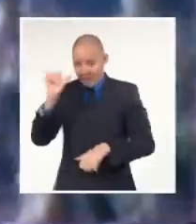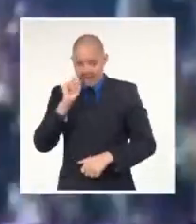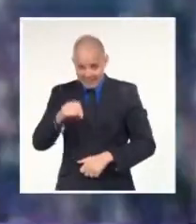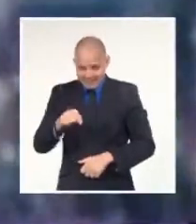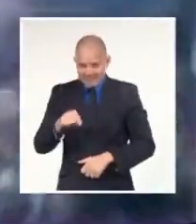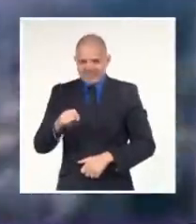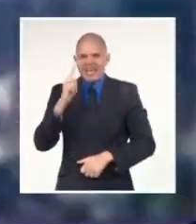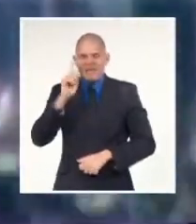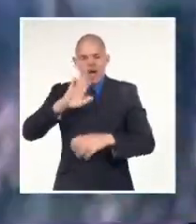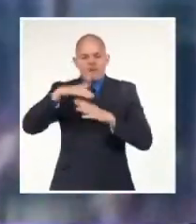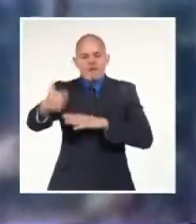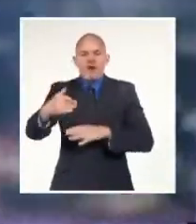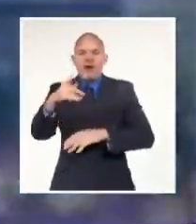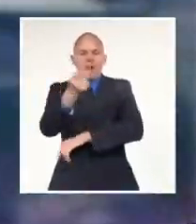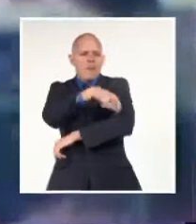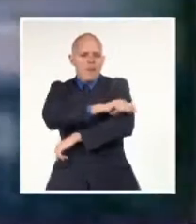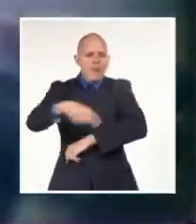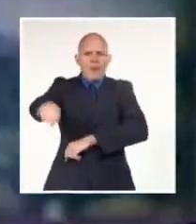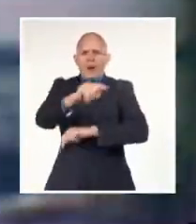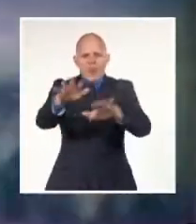puertorriqueñas.